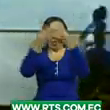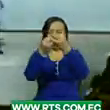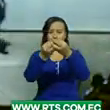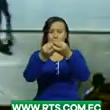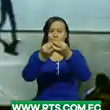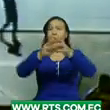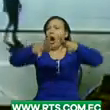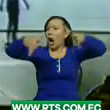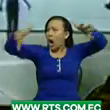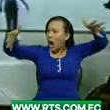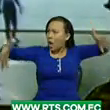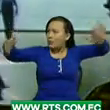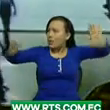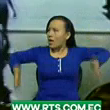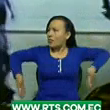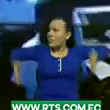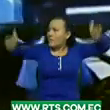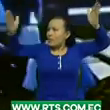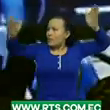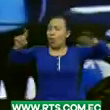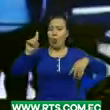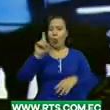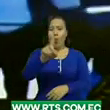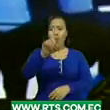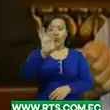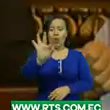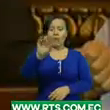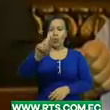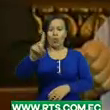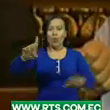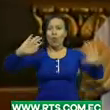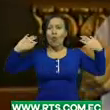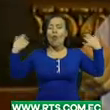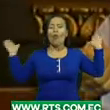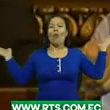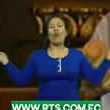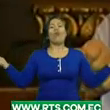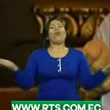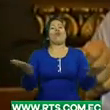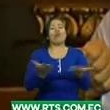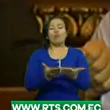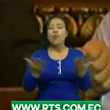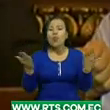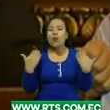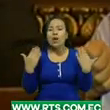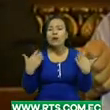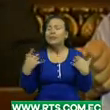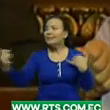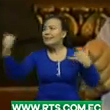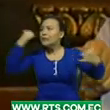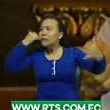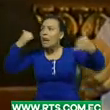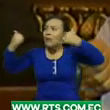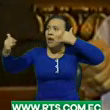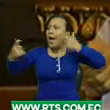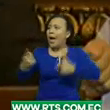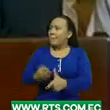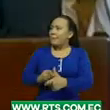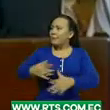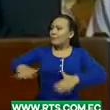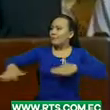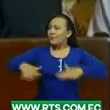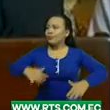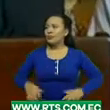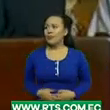podemos tener solo 911 de guayaquil que podrá recibir las llamadas de emergencia